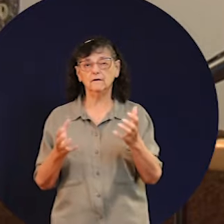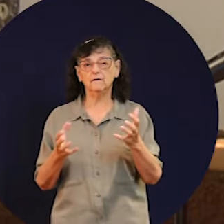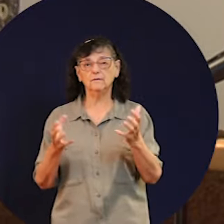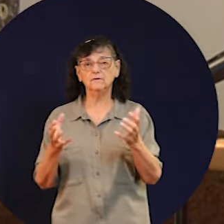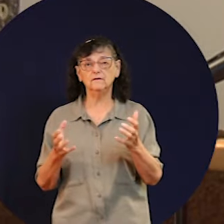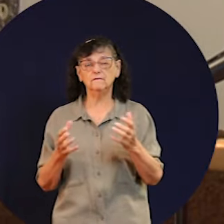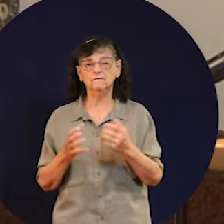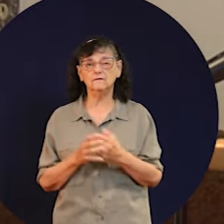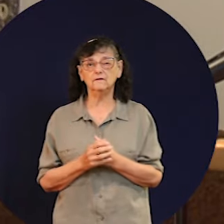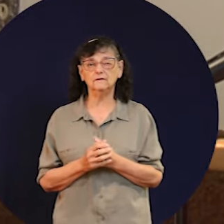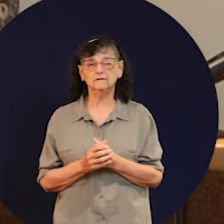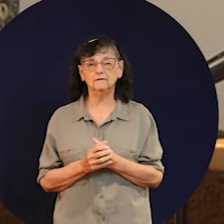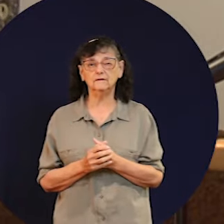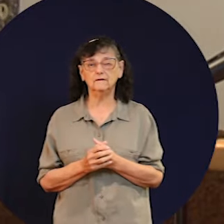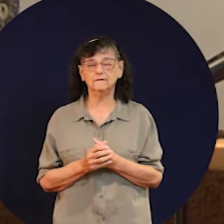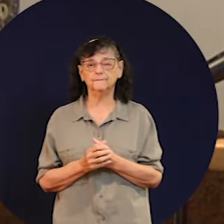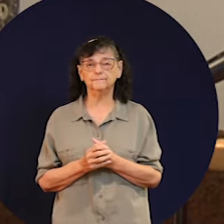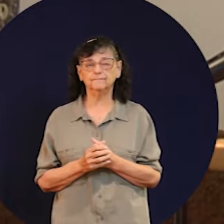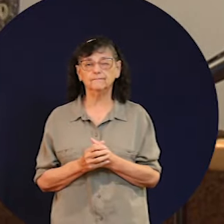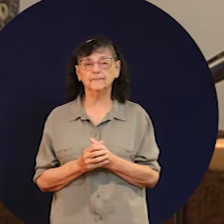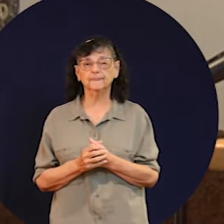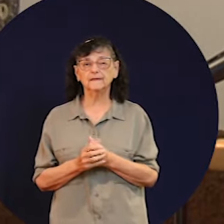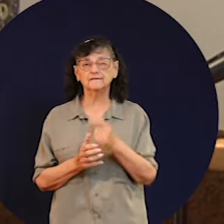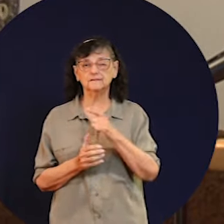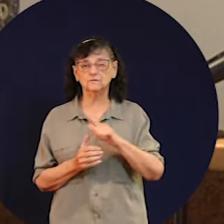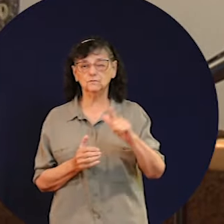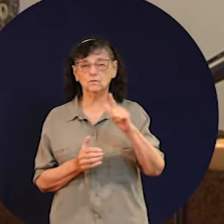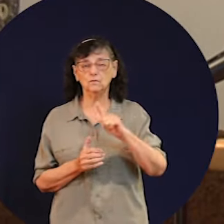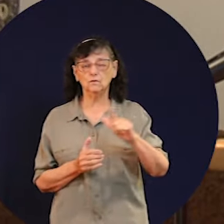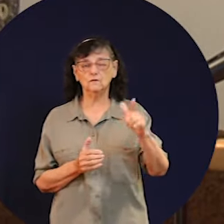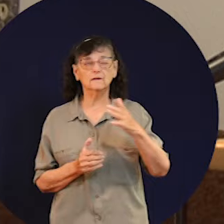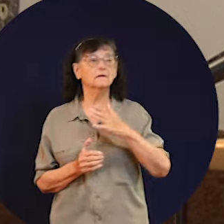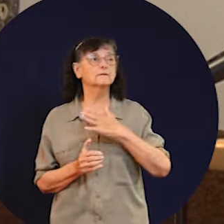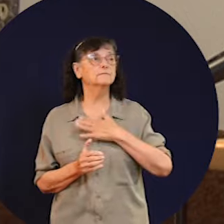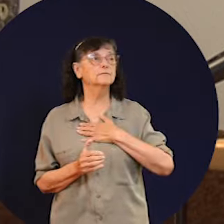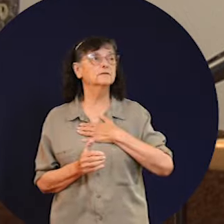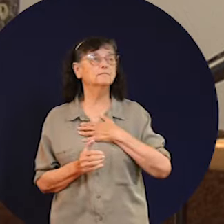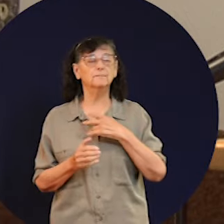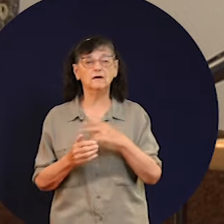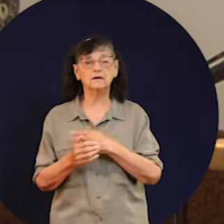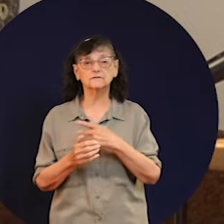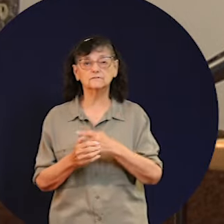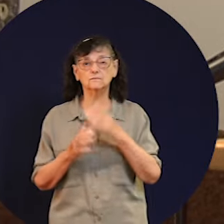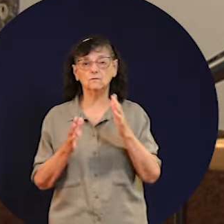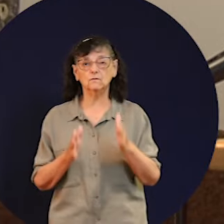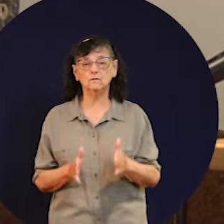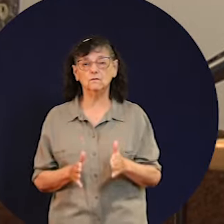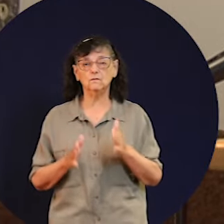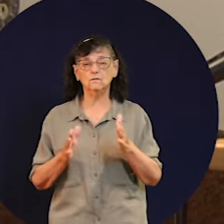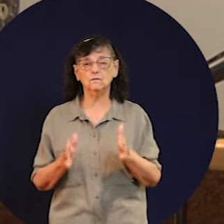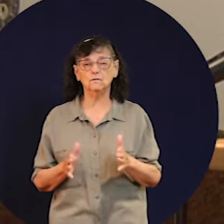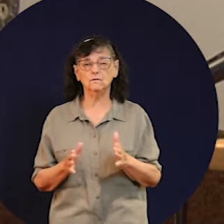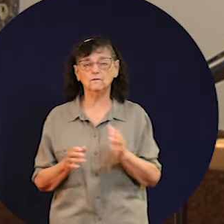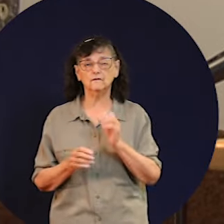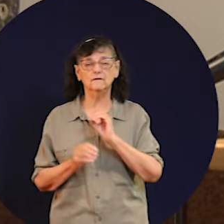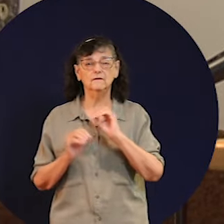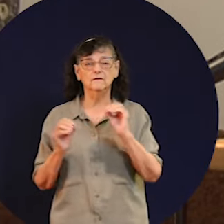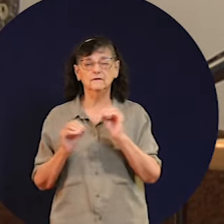nada me falta. El Señor es mi pastor,